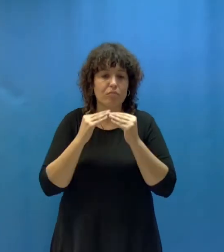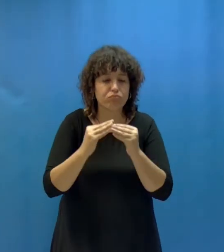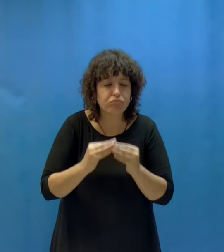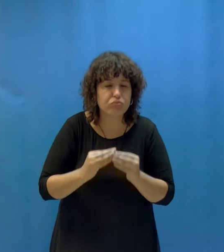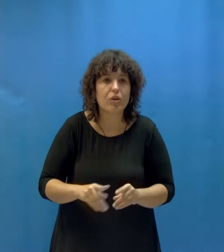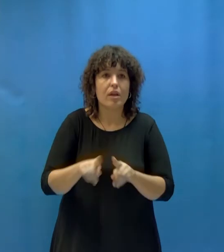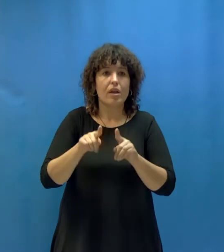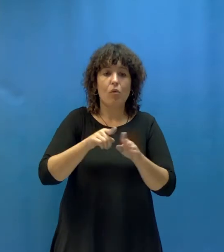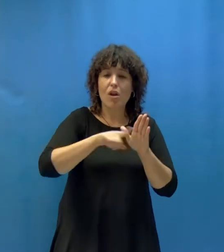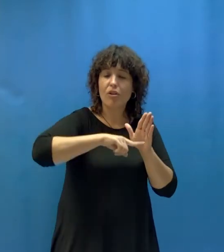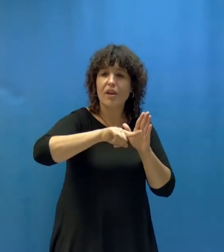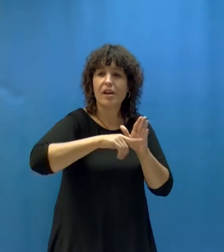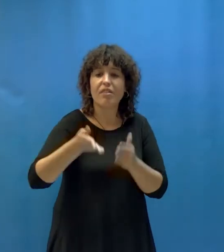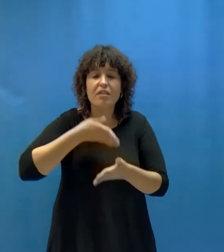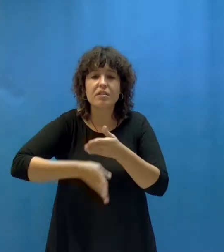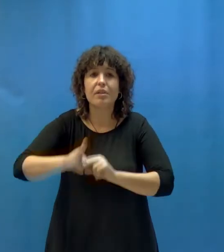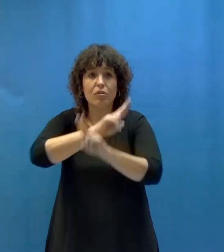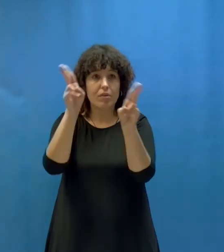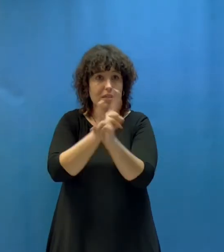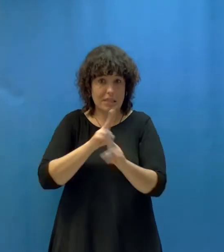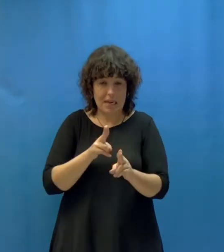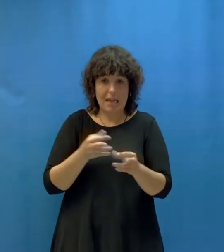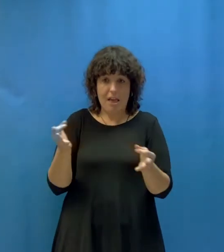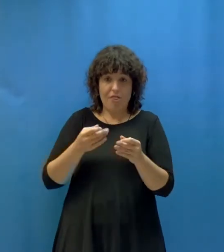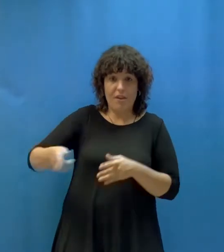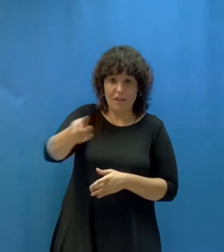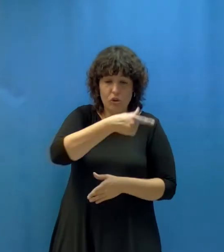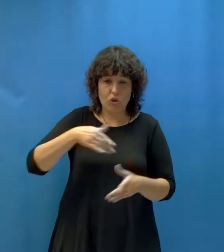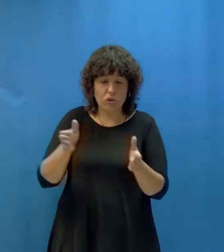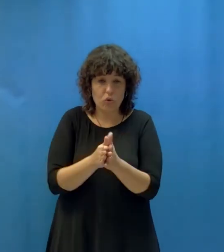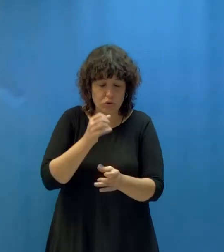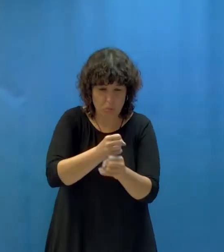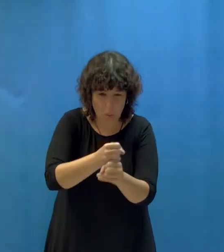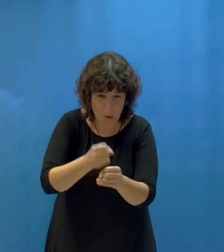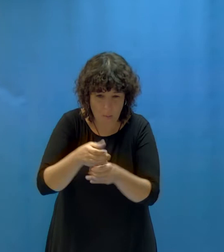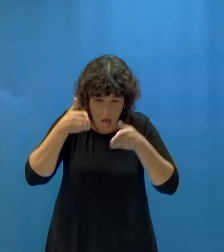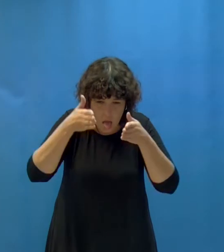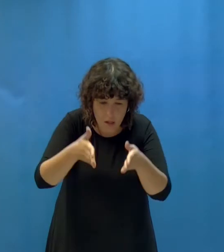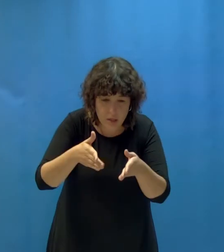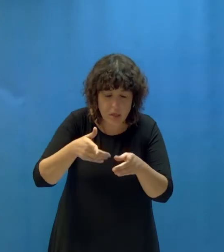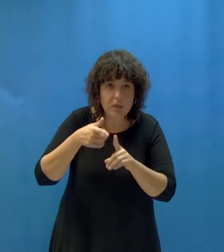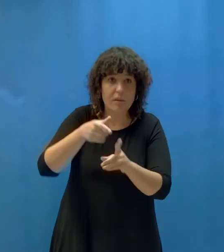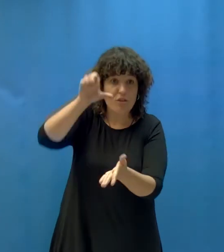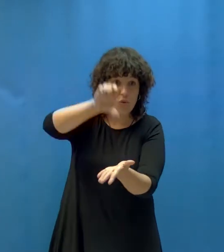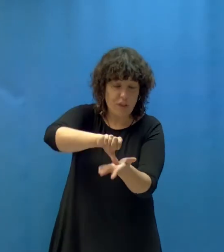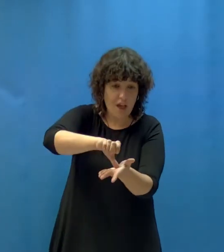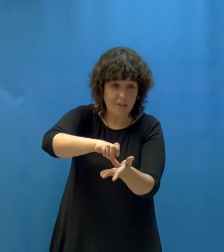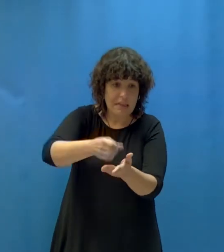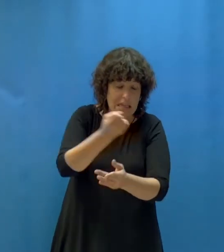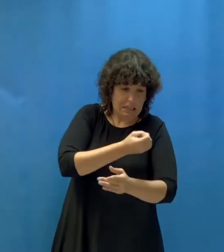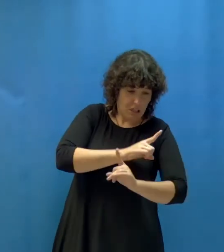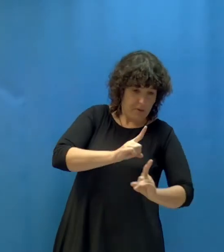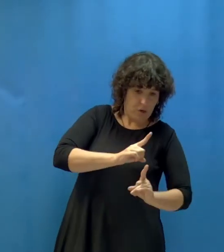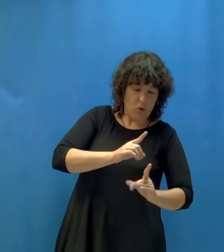de accesibilidad universal que tenemos que entre todos elaborar para que esta ciudad, si no en diciembre, en cuanto antes,